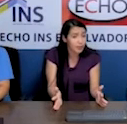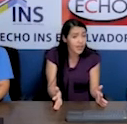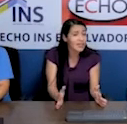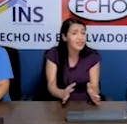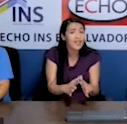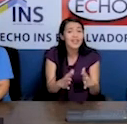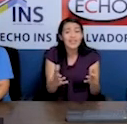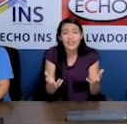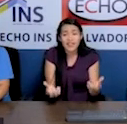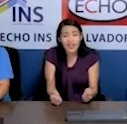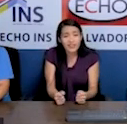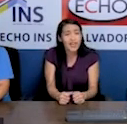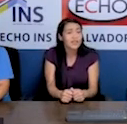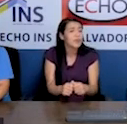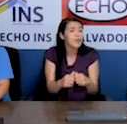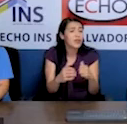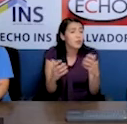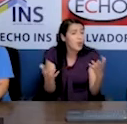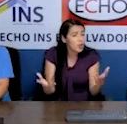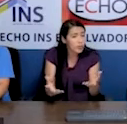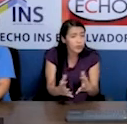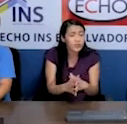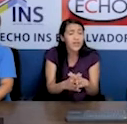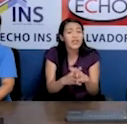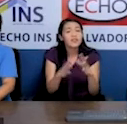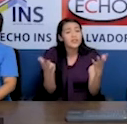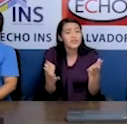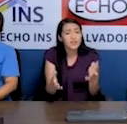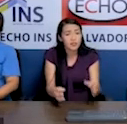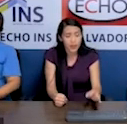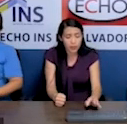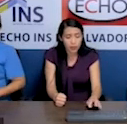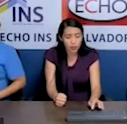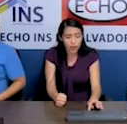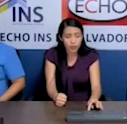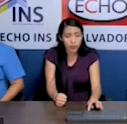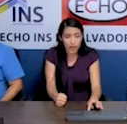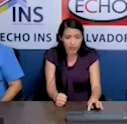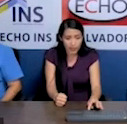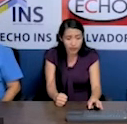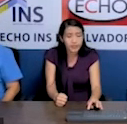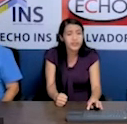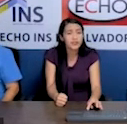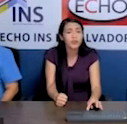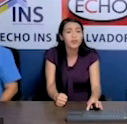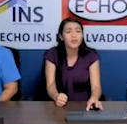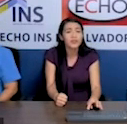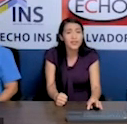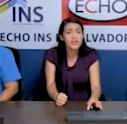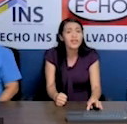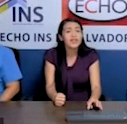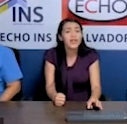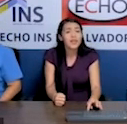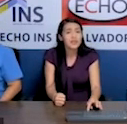cirugías abdominales, que hay hernia, que puede haber un volvulus y no necesariamente un cuadro tumoral. Entonces